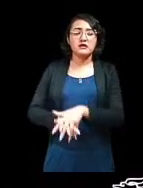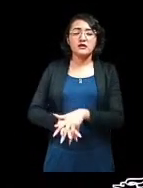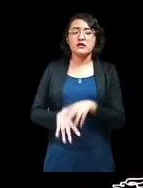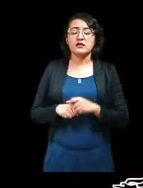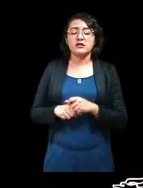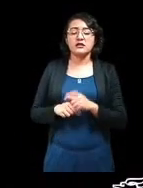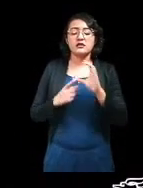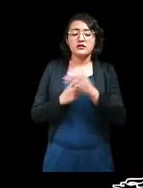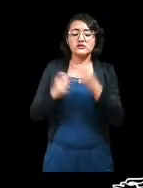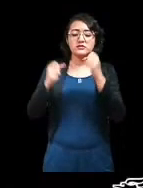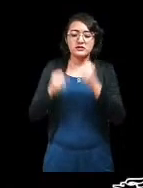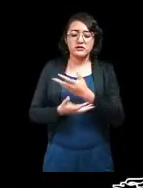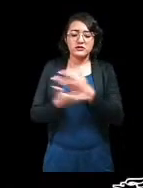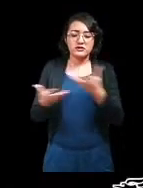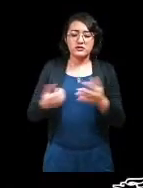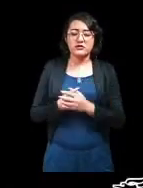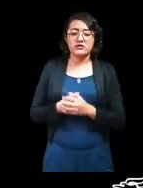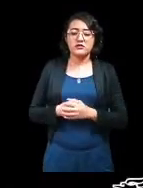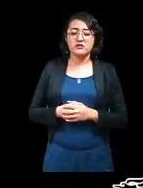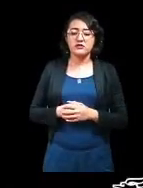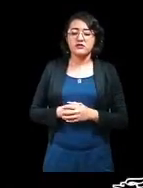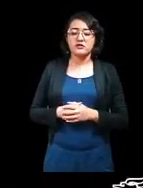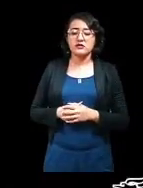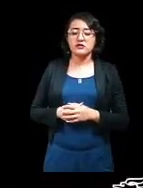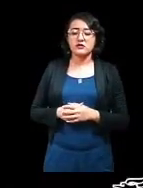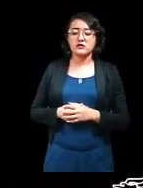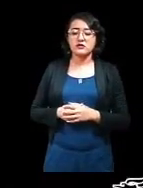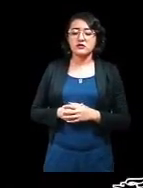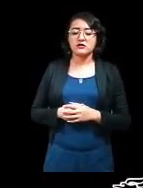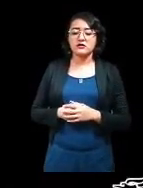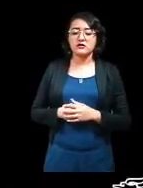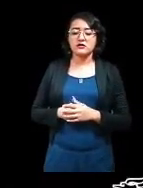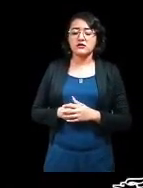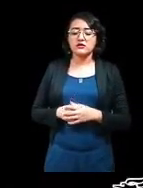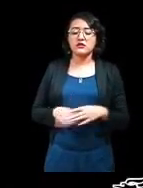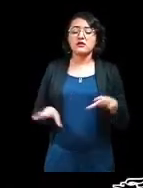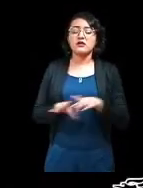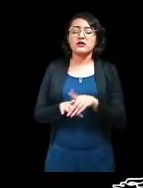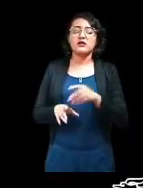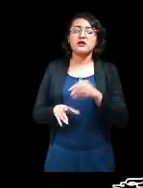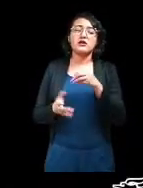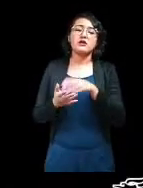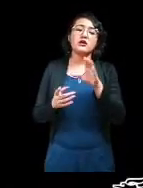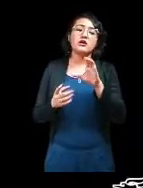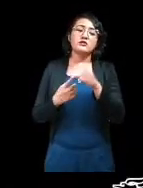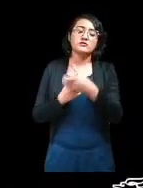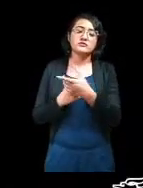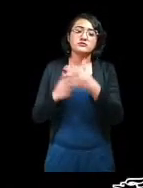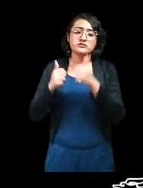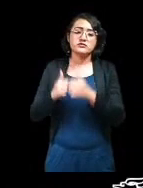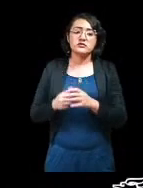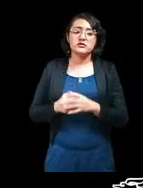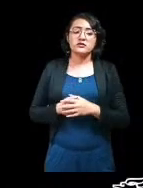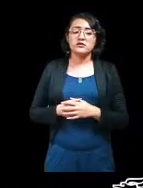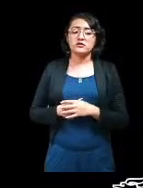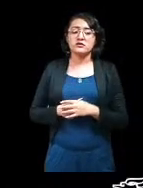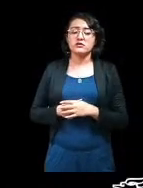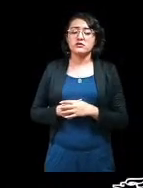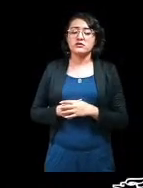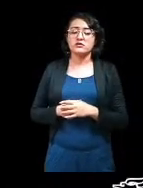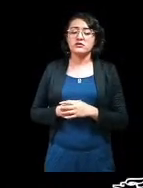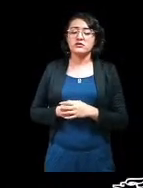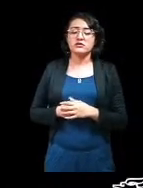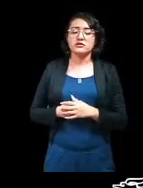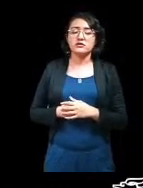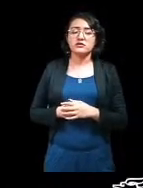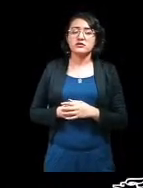de Seguridad Pública, que por cierto su presidente forma parte de esta comisión permanente, se pronuncien a favor de esta aberración. Me